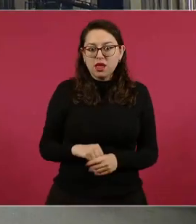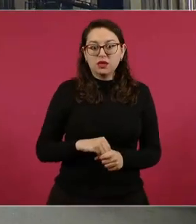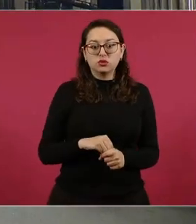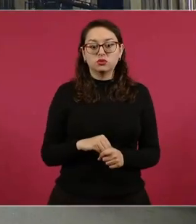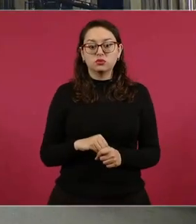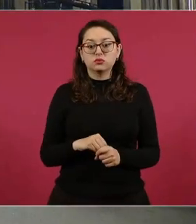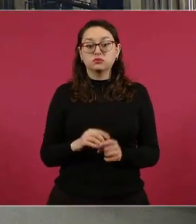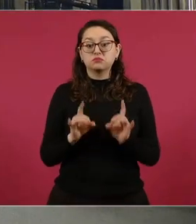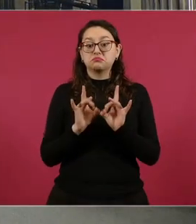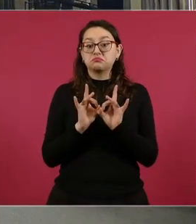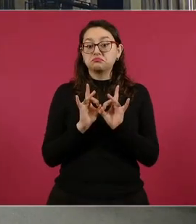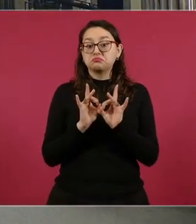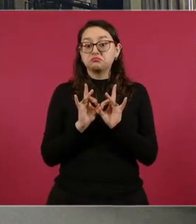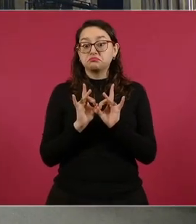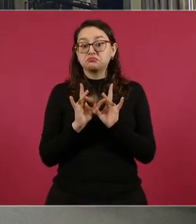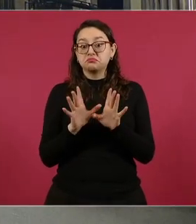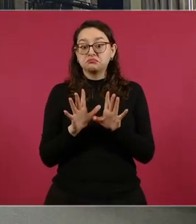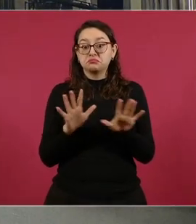Y de repente